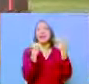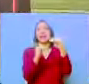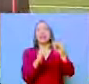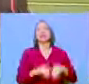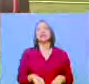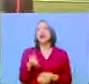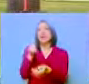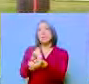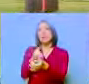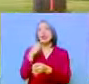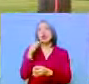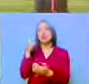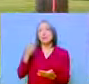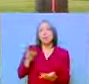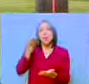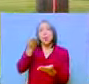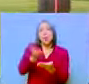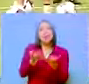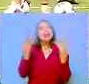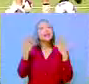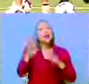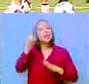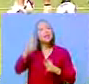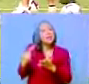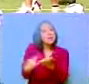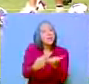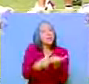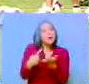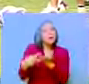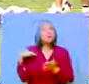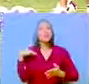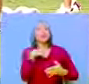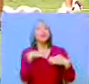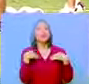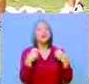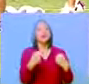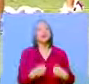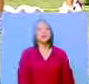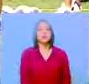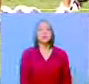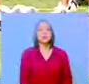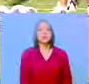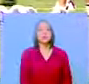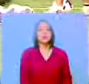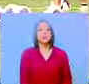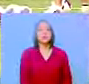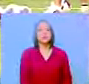esta propuesta ya debe ser tomada en cuenta por el ministerio de salud